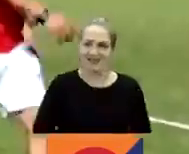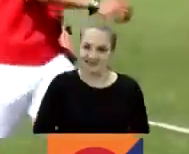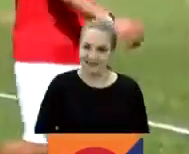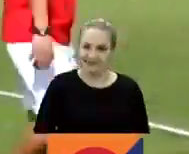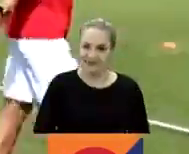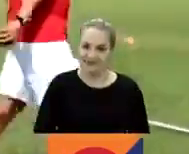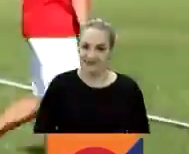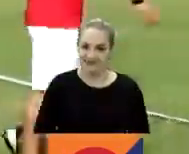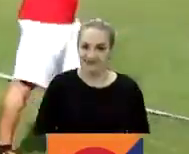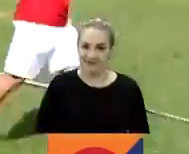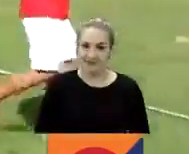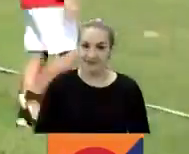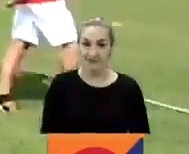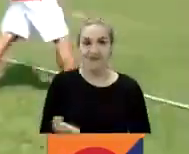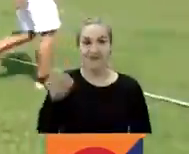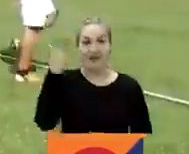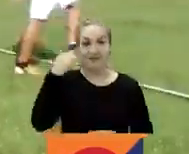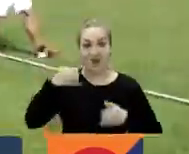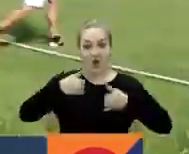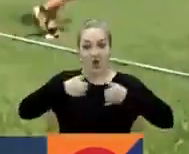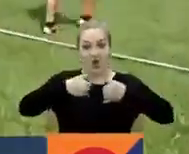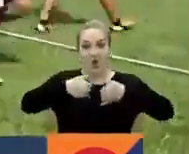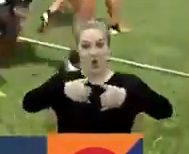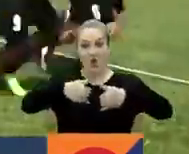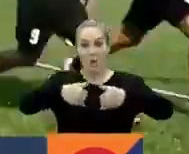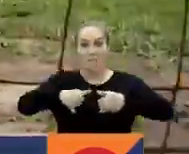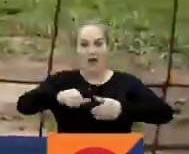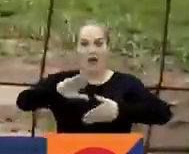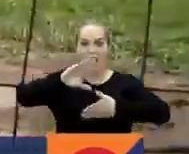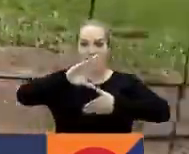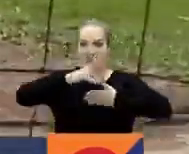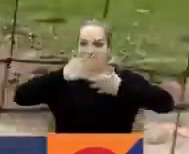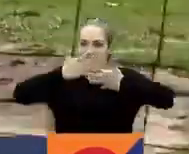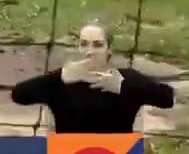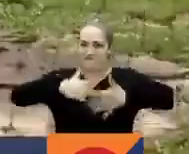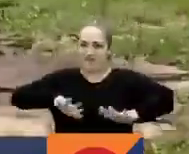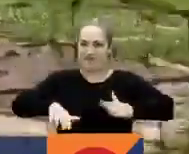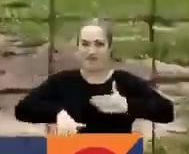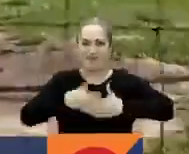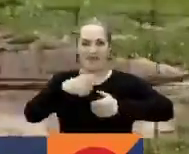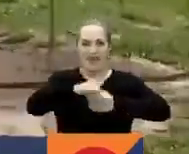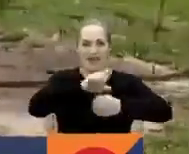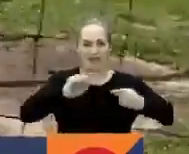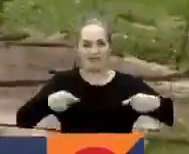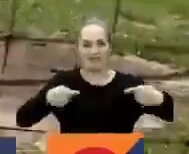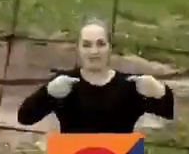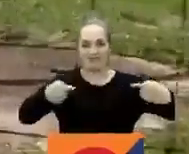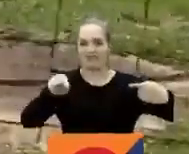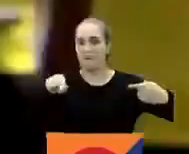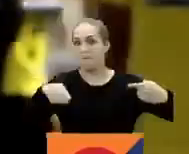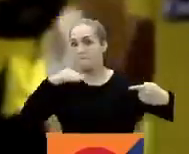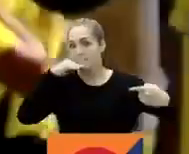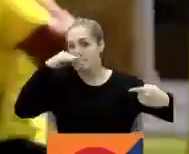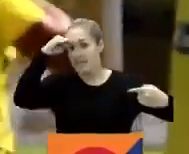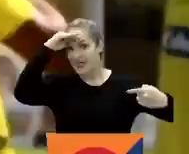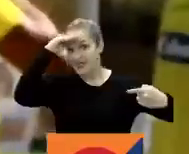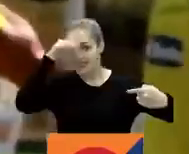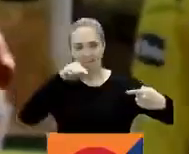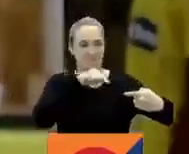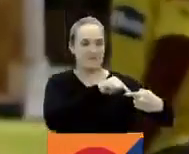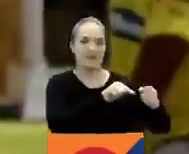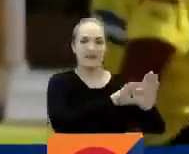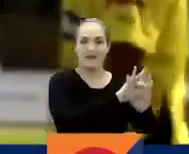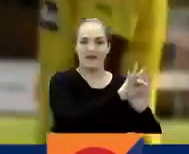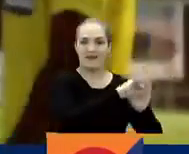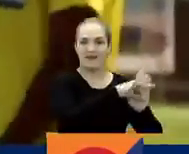Después de la Copa América regresa el fútbol profesional colombiano con el juego entre Deportivo Independiente Medellín y las Águilas Doradas. El